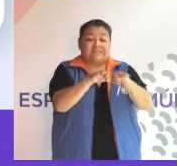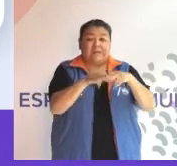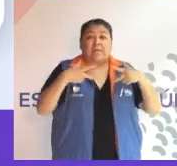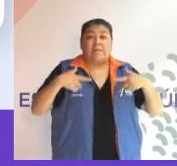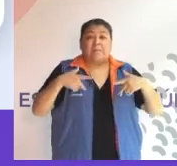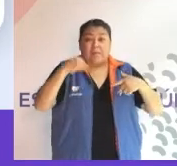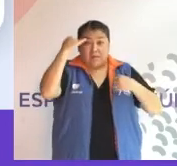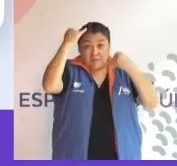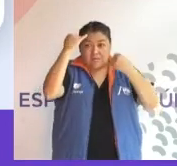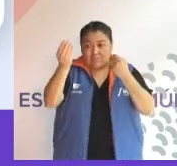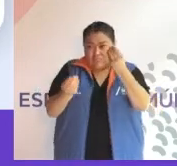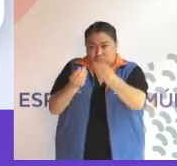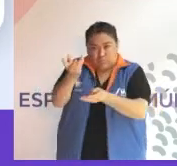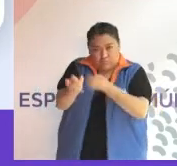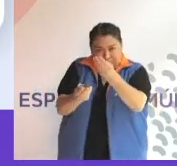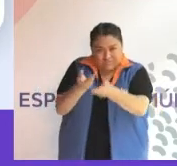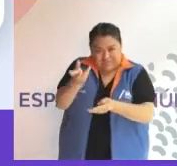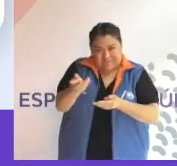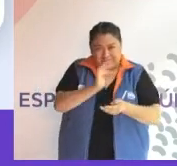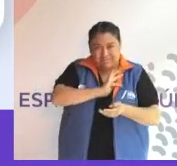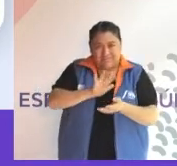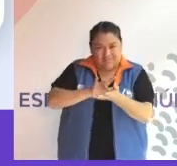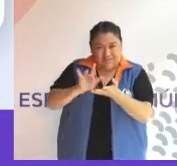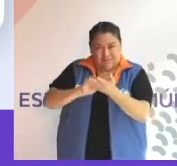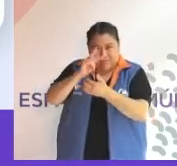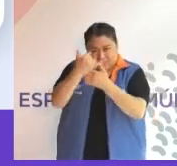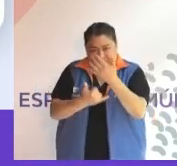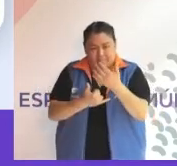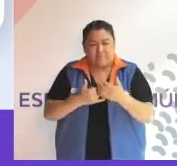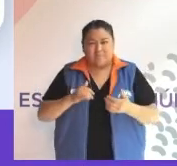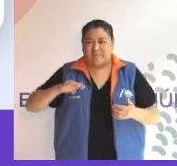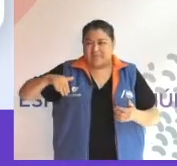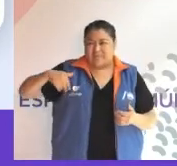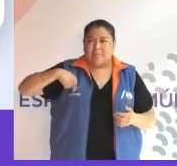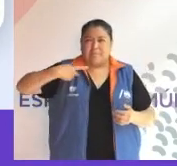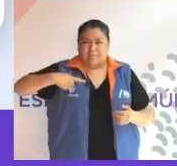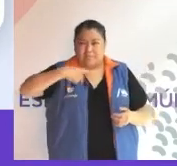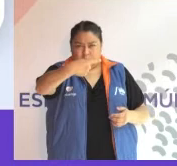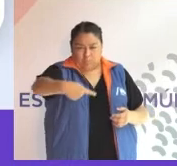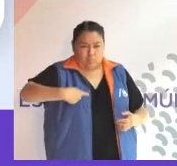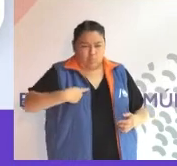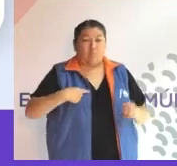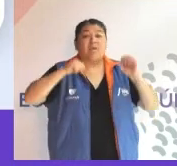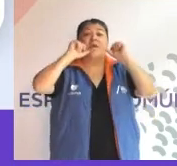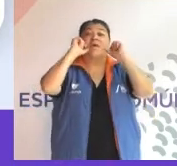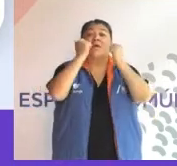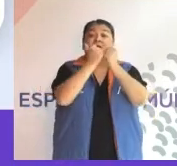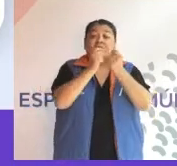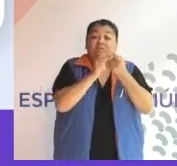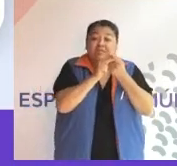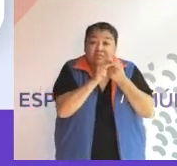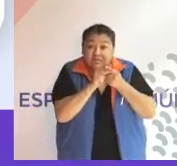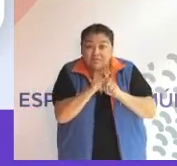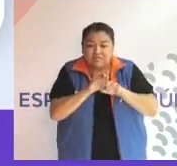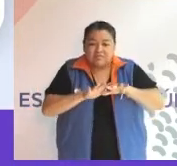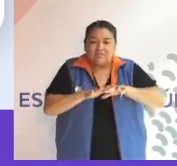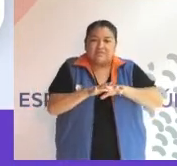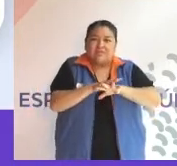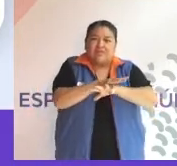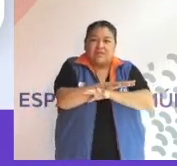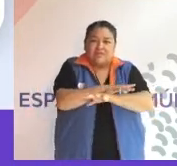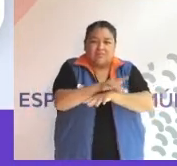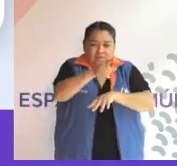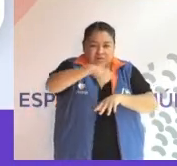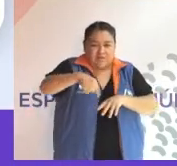hacia arriba. Como comentaba la persona que nos hacía la pregunta, muchas organizaciones estamos en medio de este cambio.